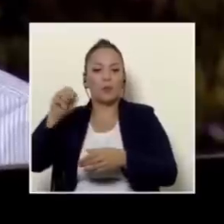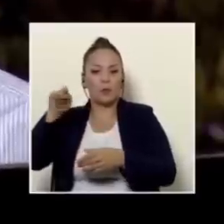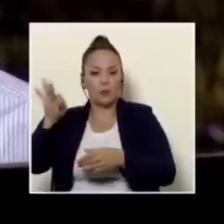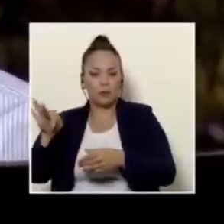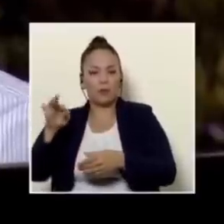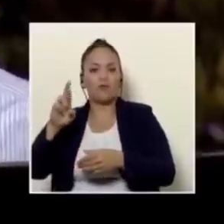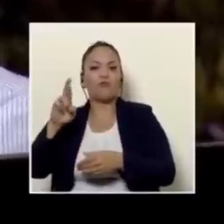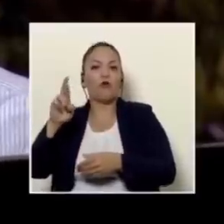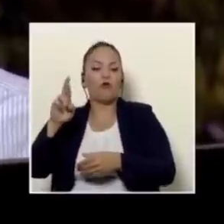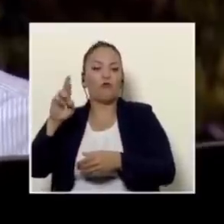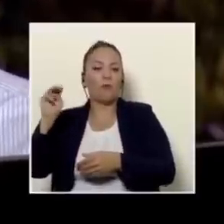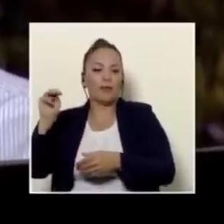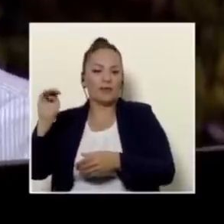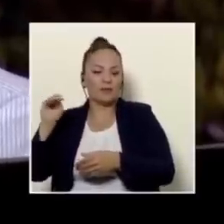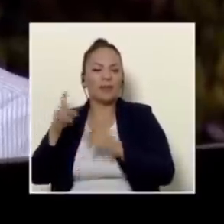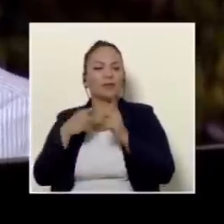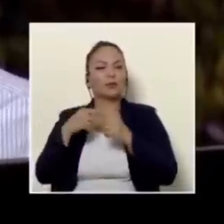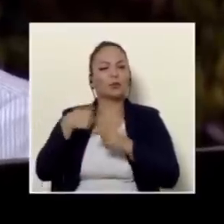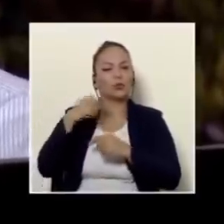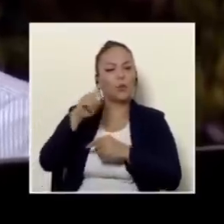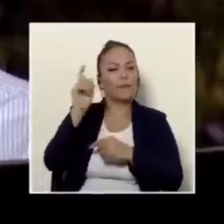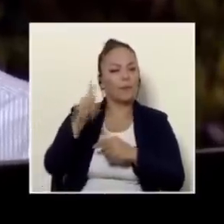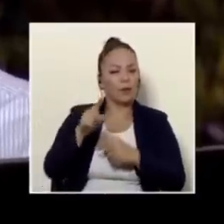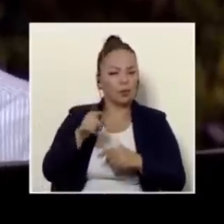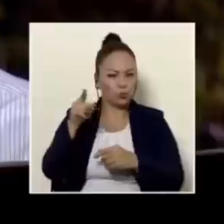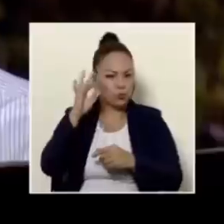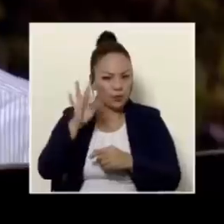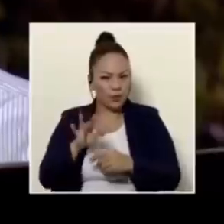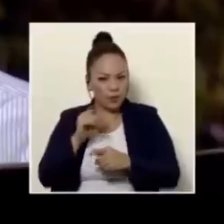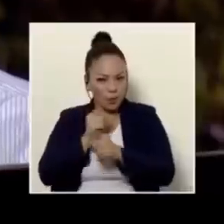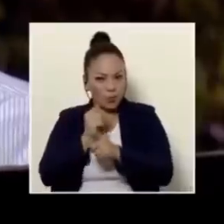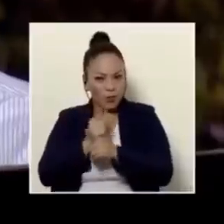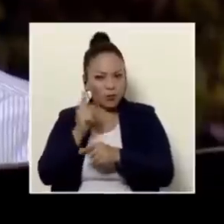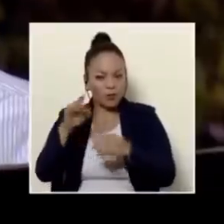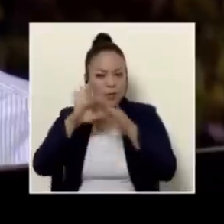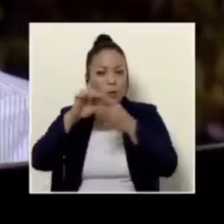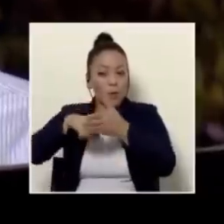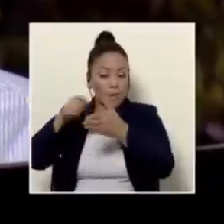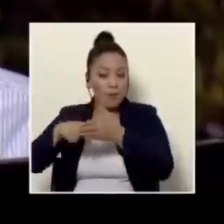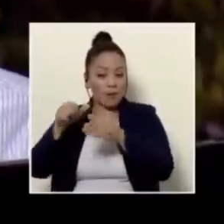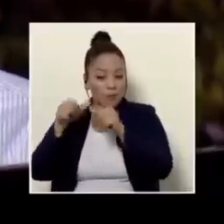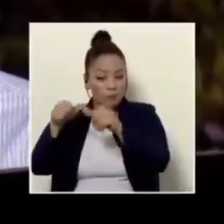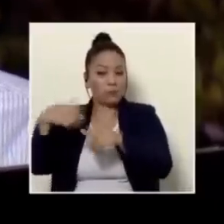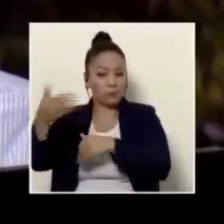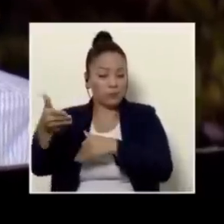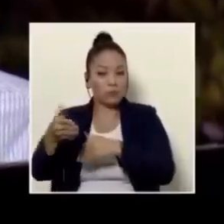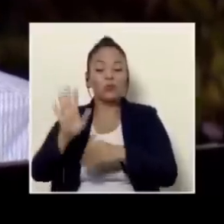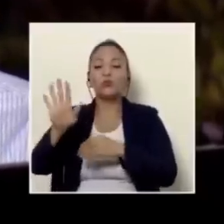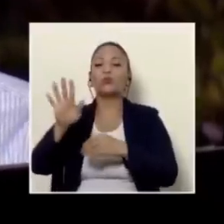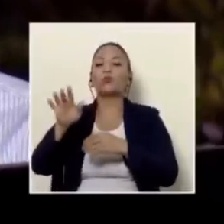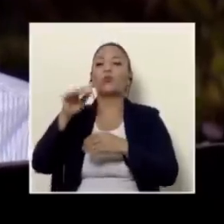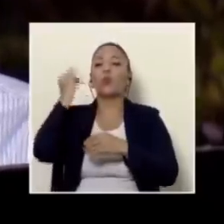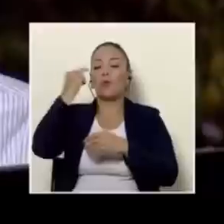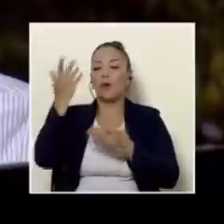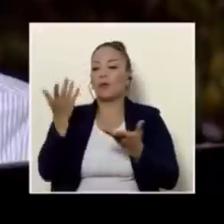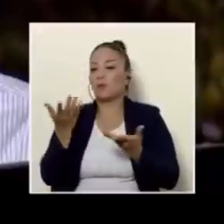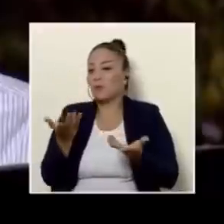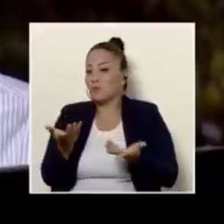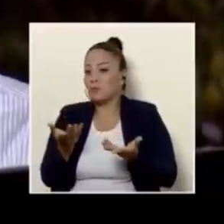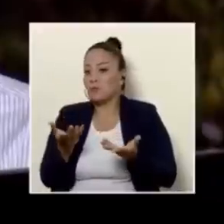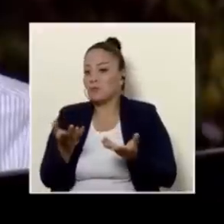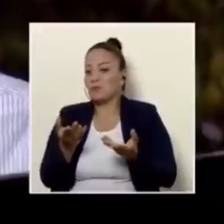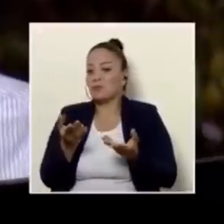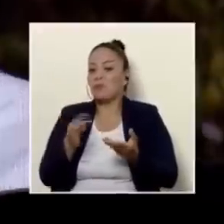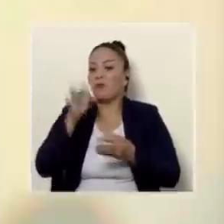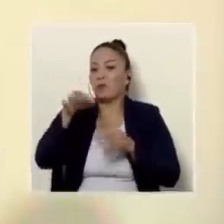Obras Públicas, Rodolfo Méndez Mata. Queremos preguntarle si usted cree oportuno que ese convenio se haya extendido y si su administración valoraría en algún